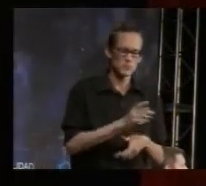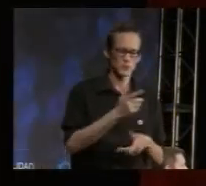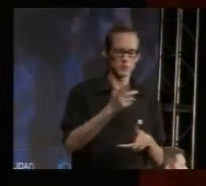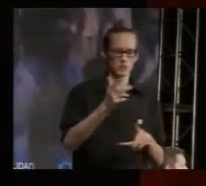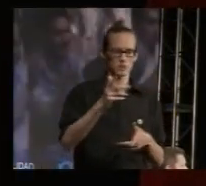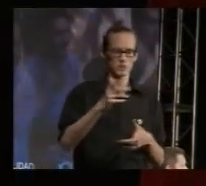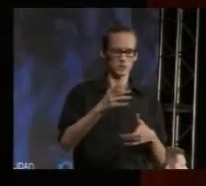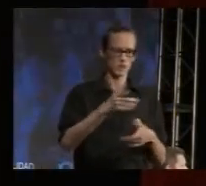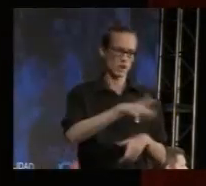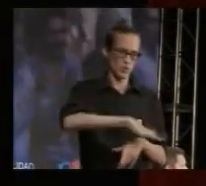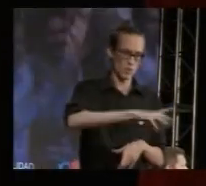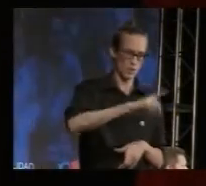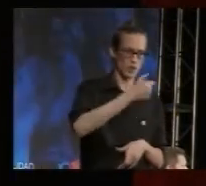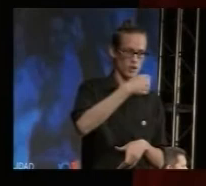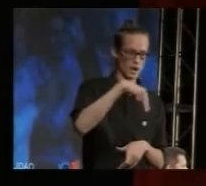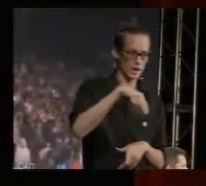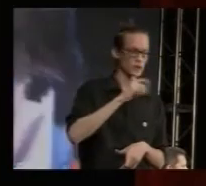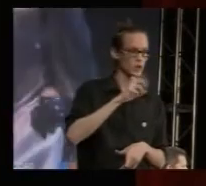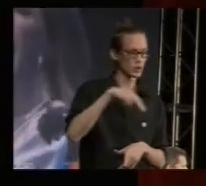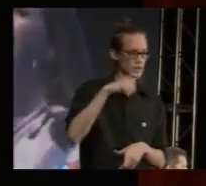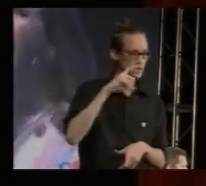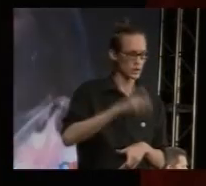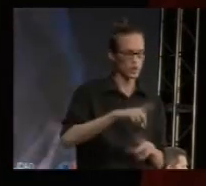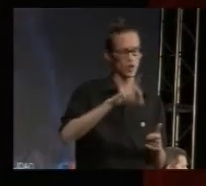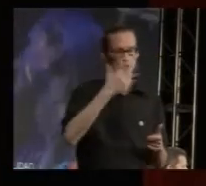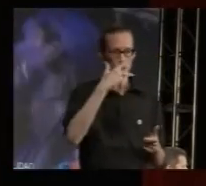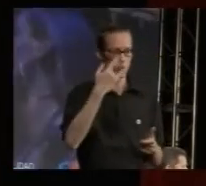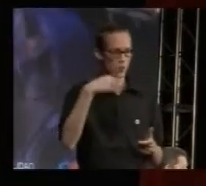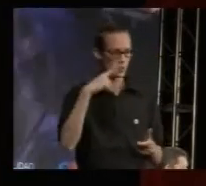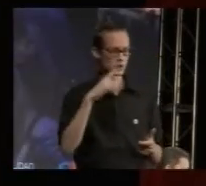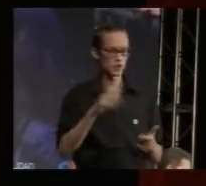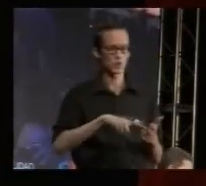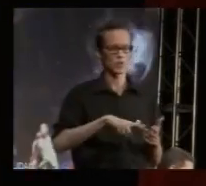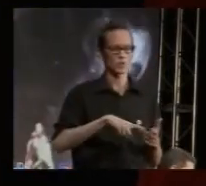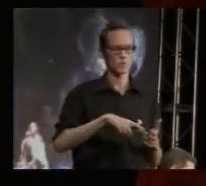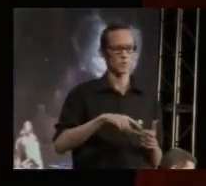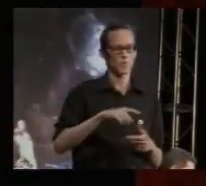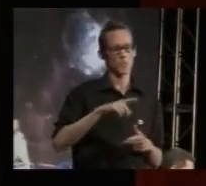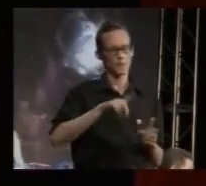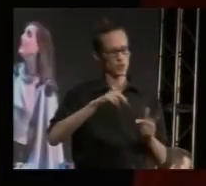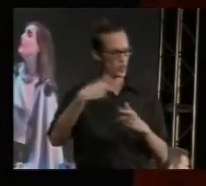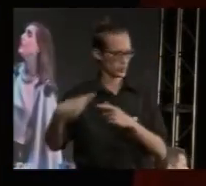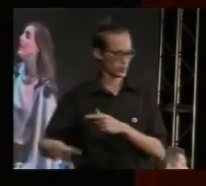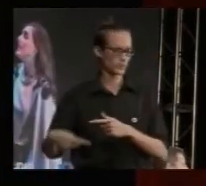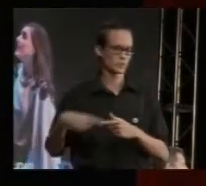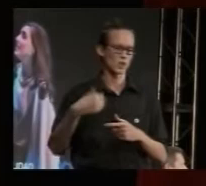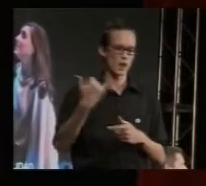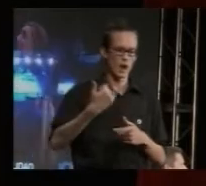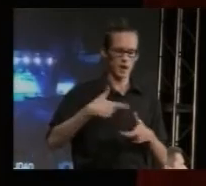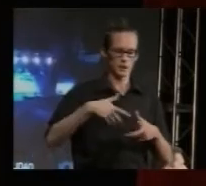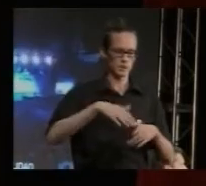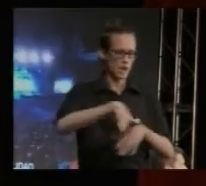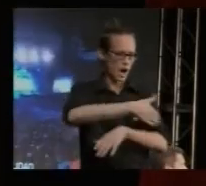Flores, Sumito y Kilómetros 3 van a tener desagües pluviales, pavimentadas sus